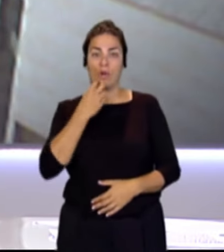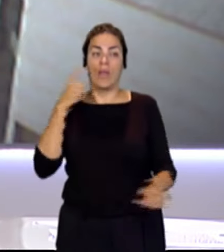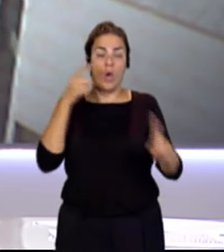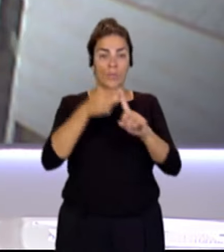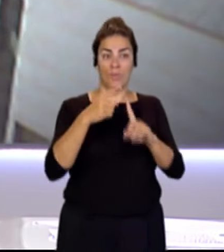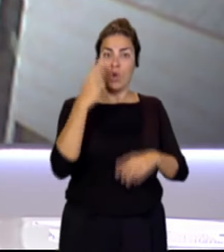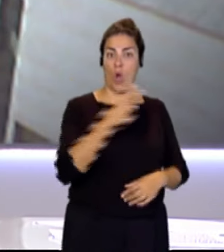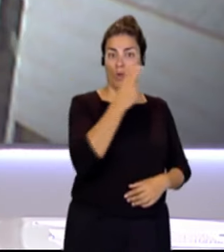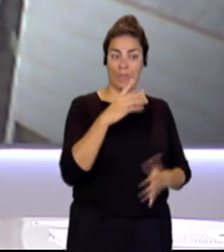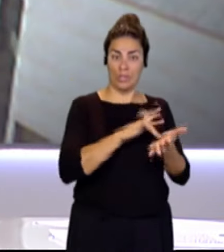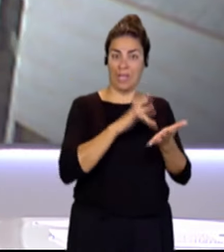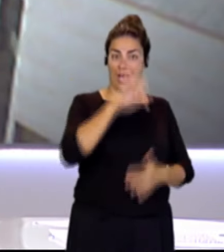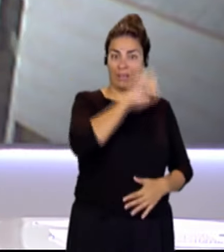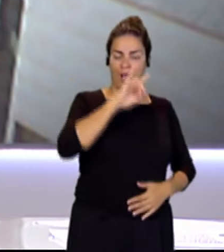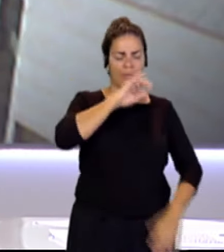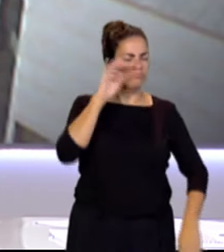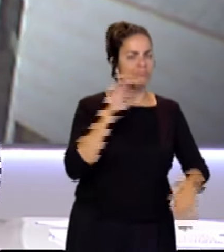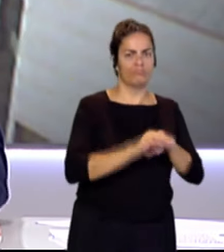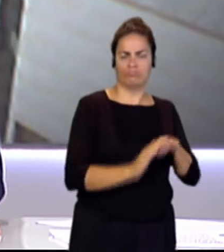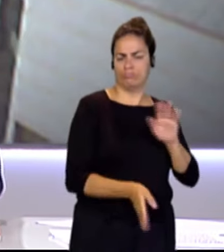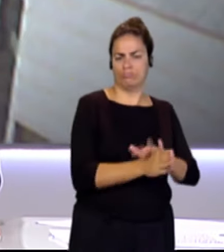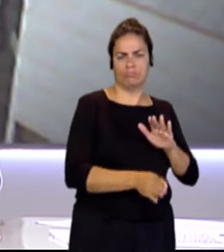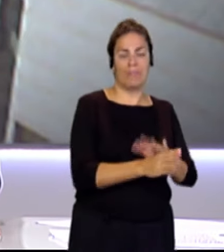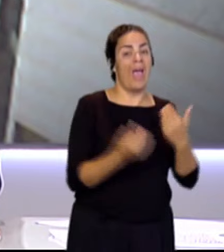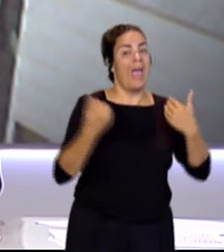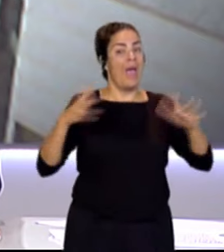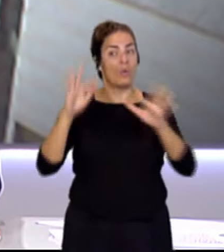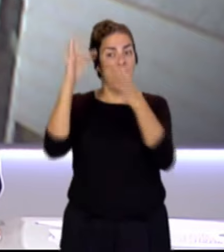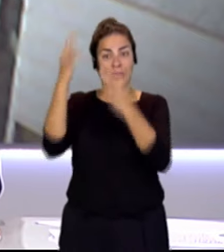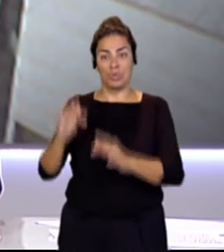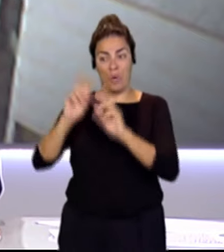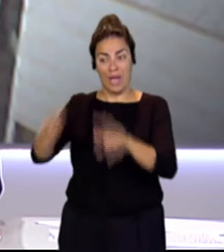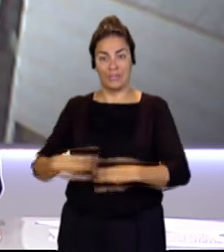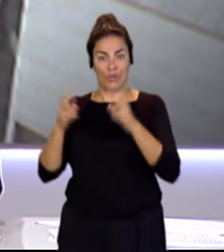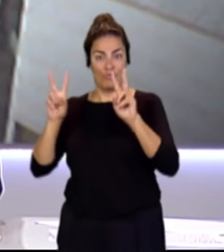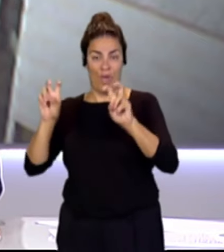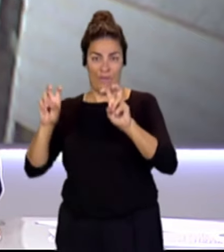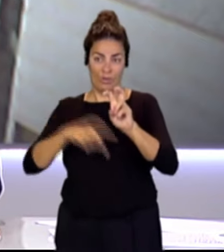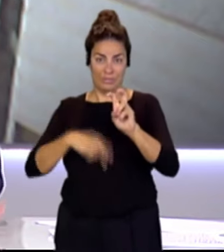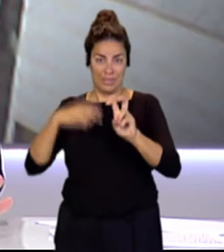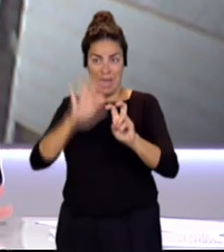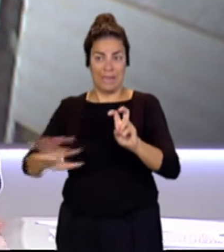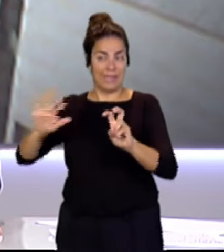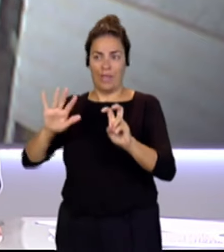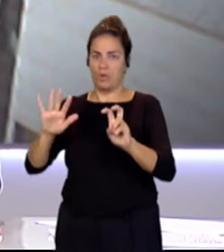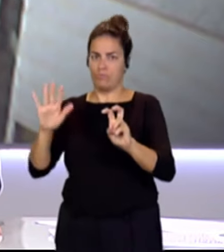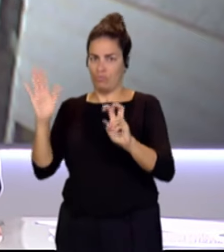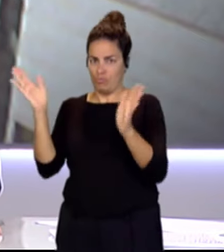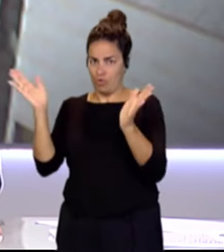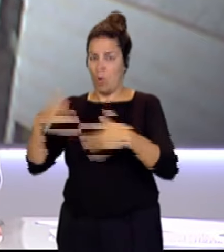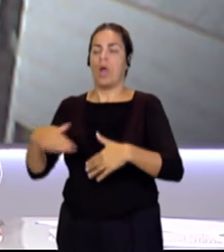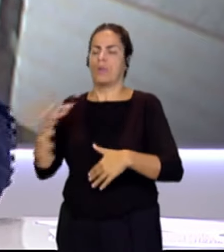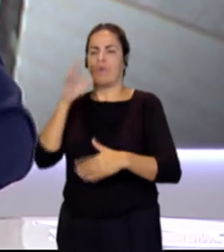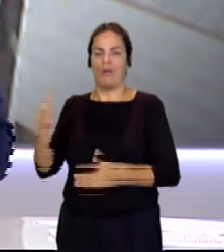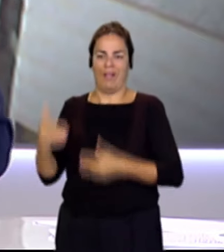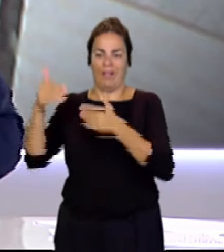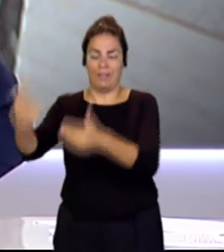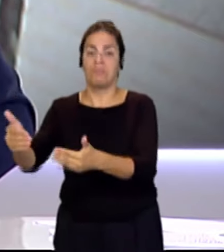agenda canaria se cumpl plan a pesar de que no habrá nuevos presupuestos generales del estado que se van a prorrogar lo más probable es que esa moción